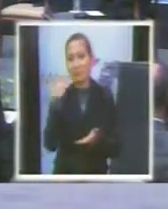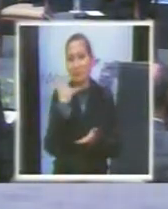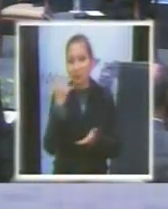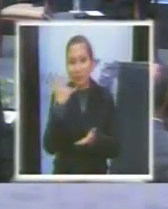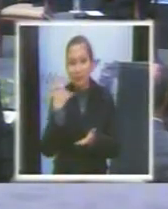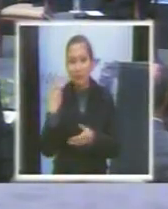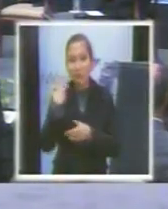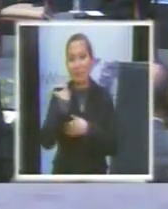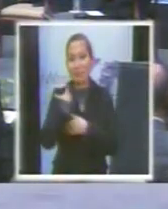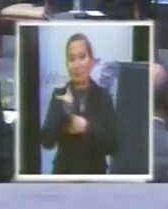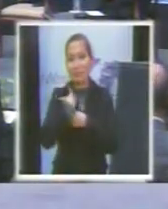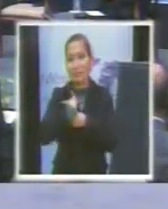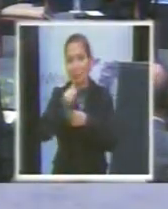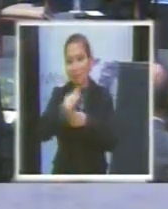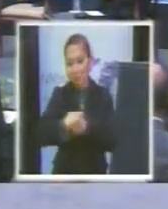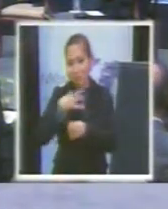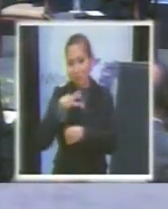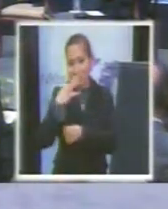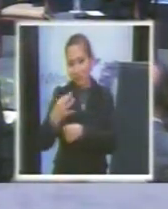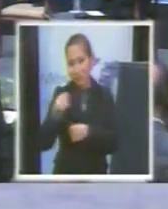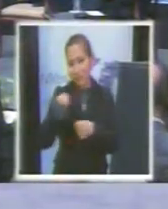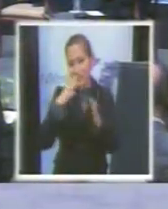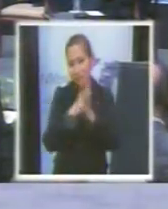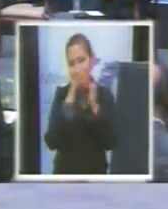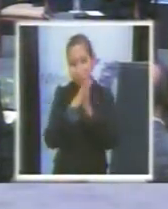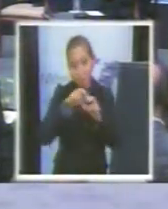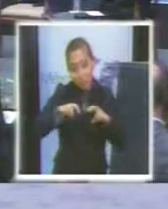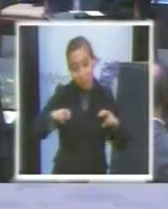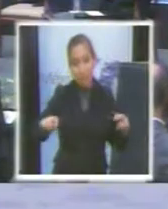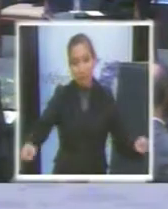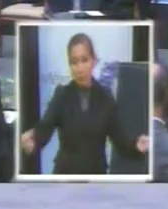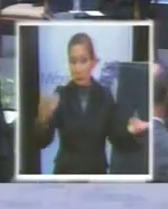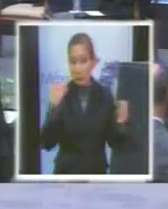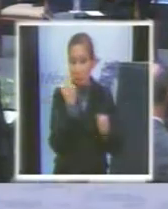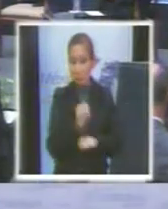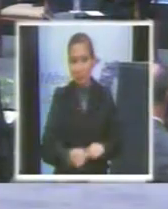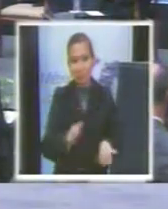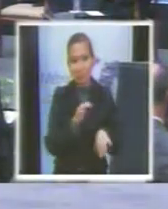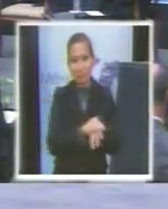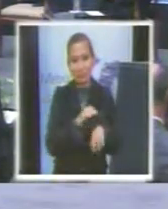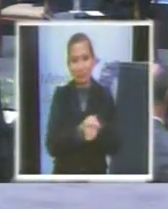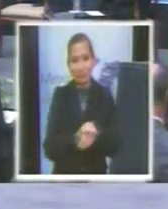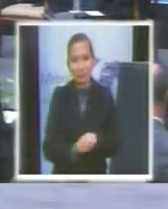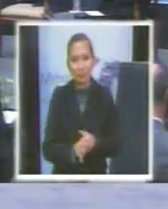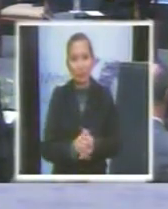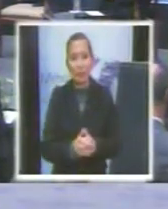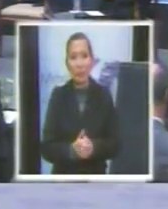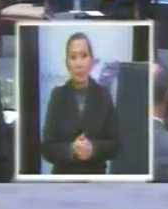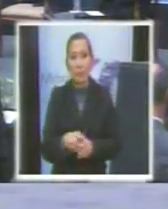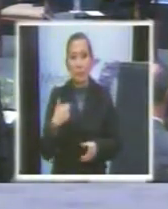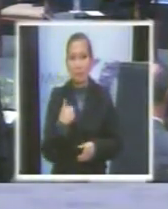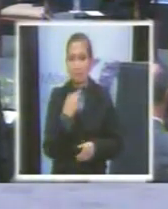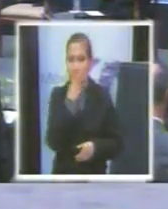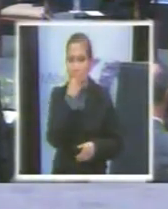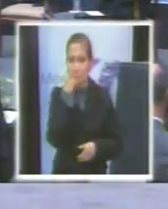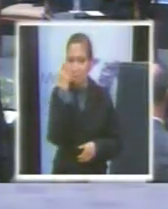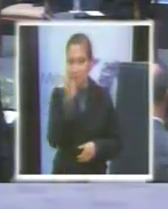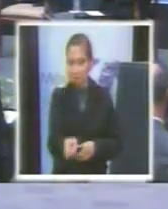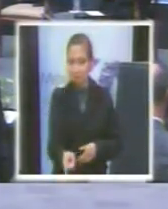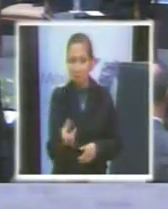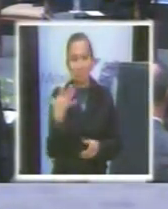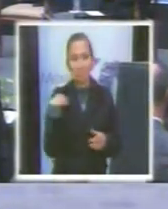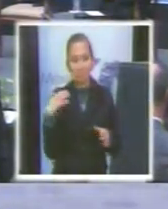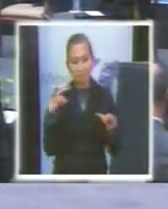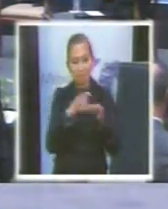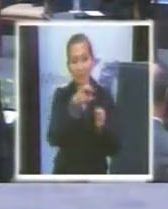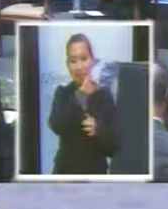que me haya invitado a participar con tan distinguidos panelistas y amigos. Debo de decir que me une